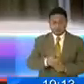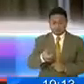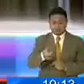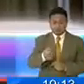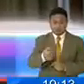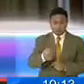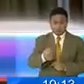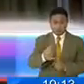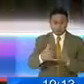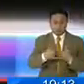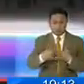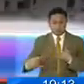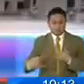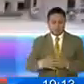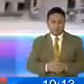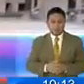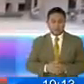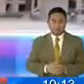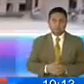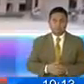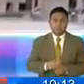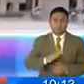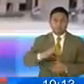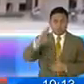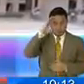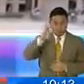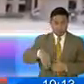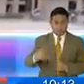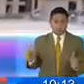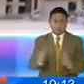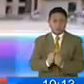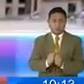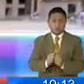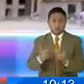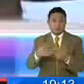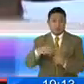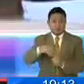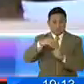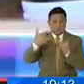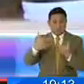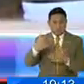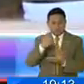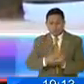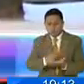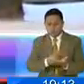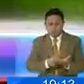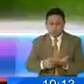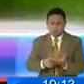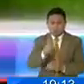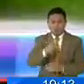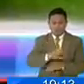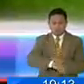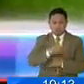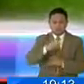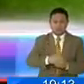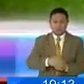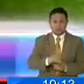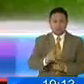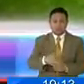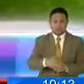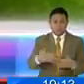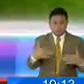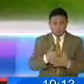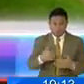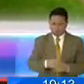control inclusive de esta ciudadela. La policía trabaja con unidades especiales para dar con los supuestos delincuentes, a quienes no les tembló la mano